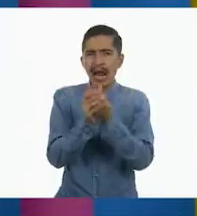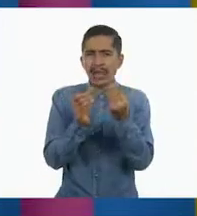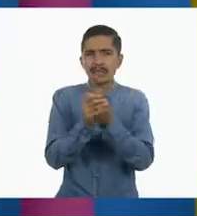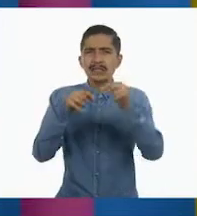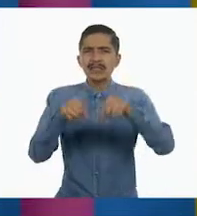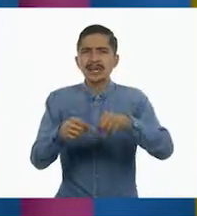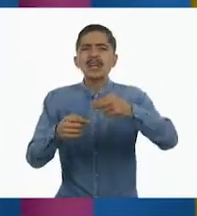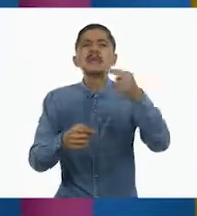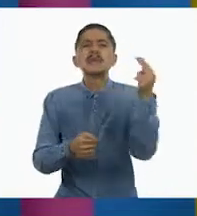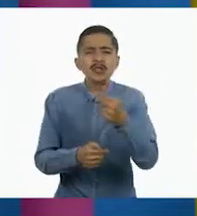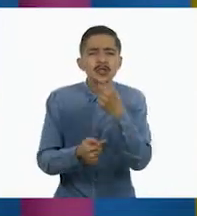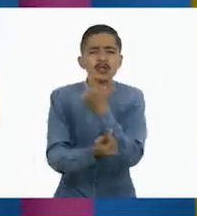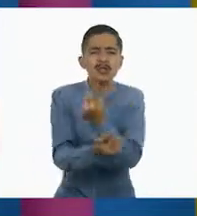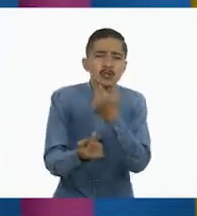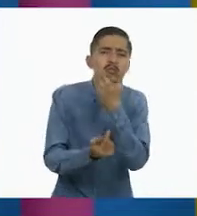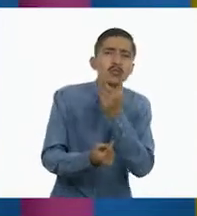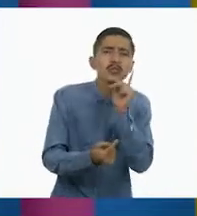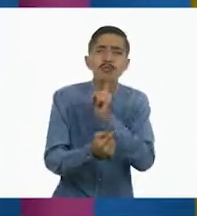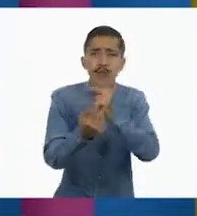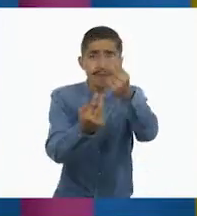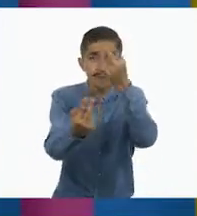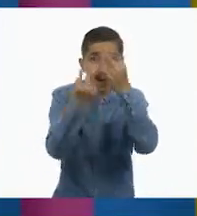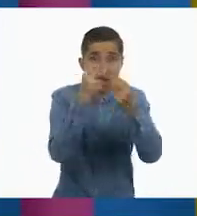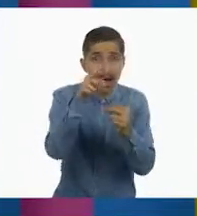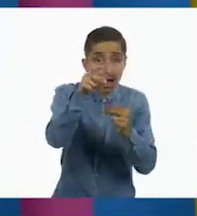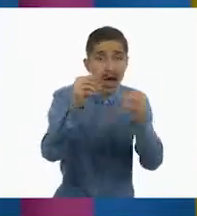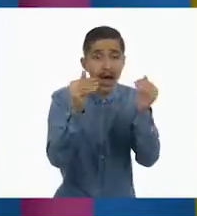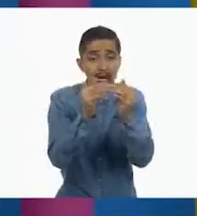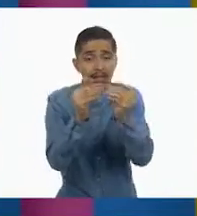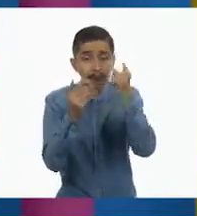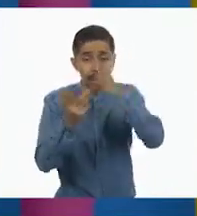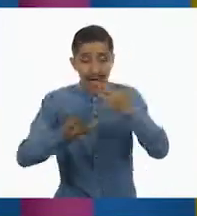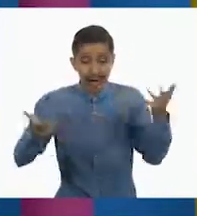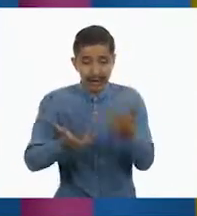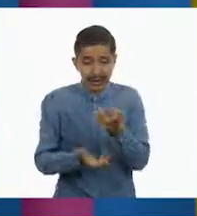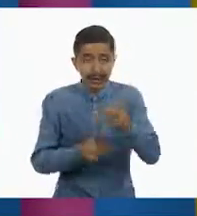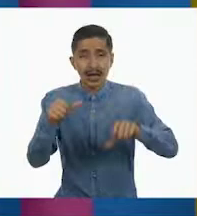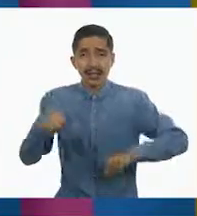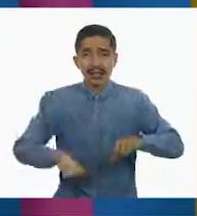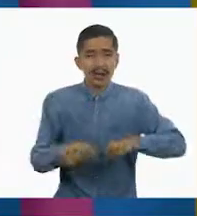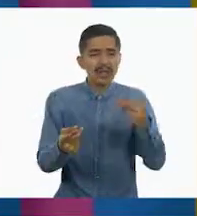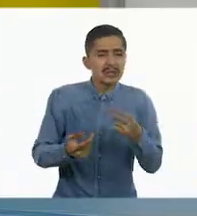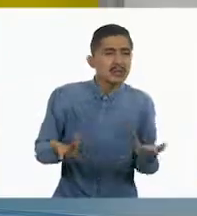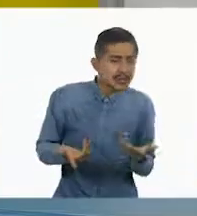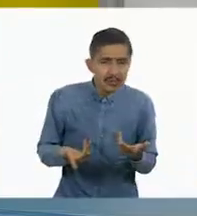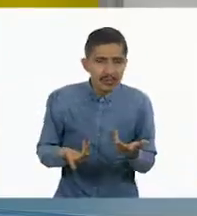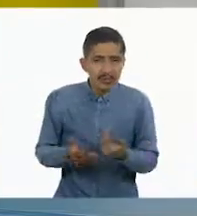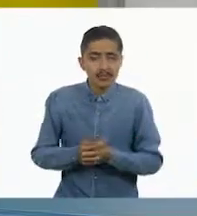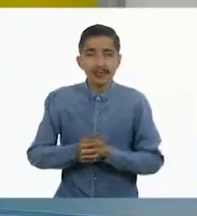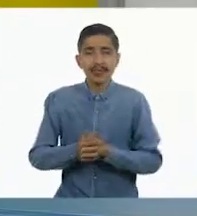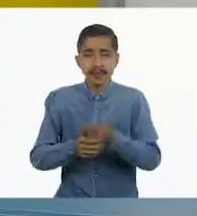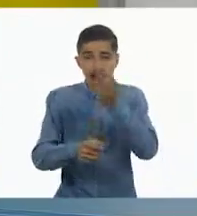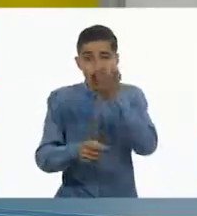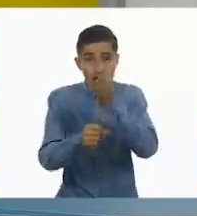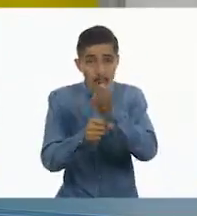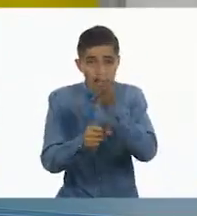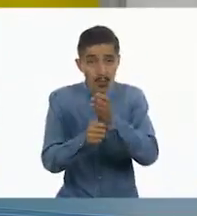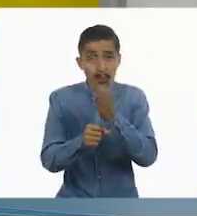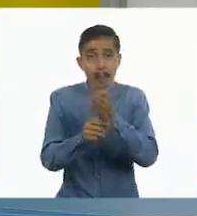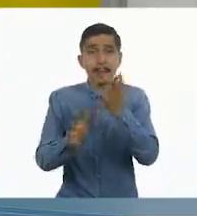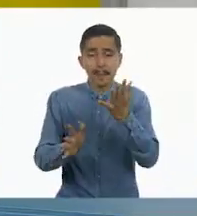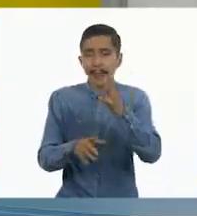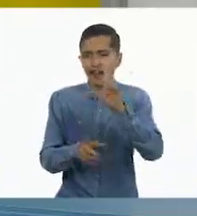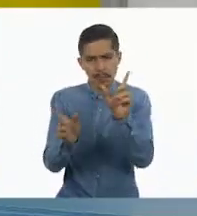necesitan las niñas y los niños que nos acompañan desde casa para la realización de estas actividades? Pues el día de hoy solo vamos